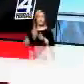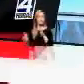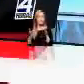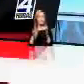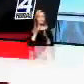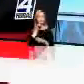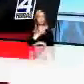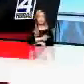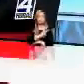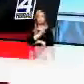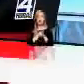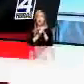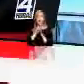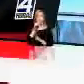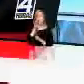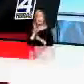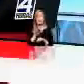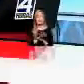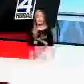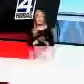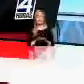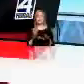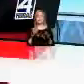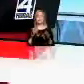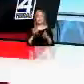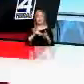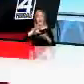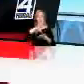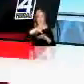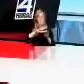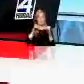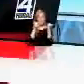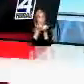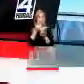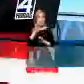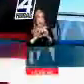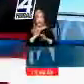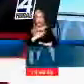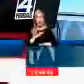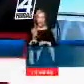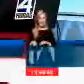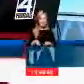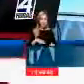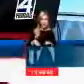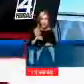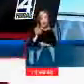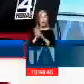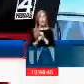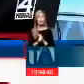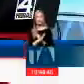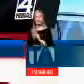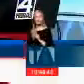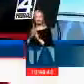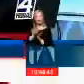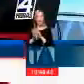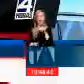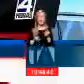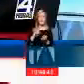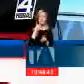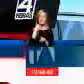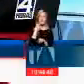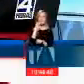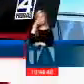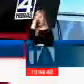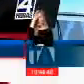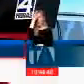A días de que culmine este 2019, los legisladores hacen una evaluación de sus actividades durante este año. Algunos sostienen que aún tienen